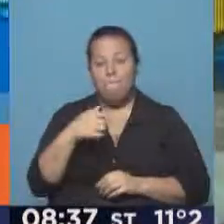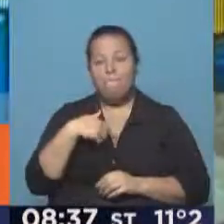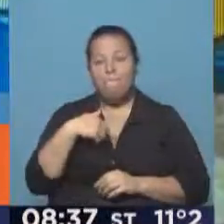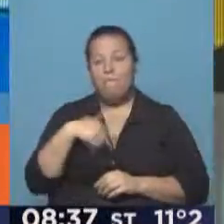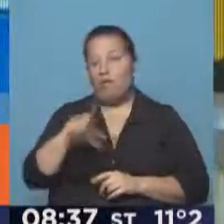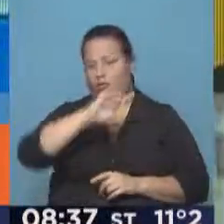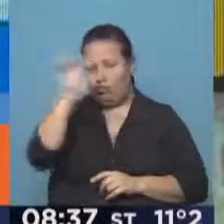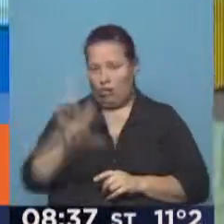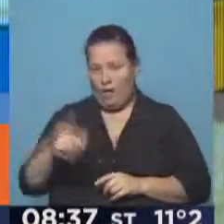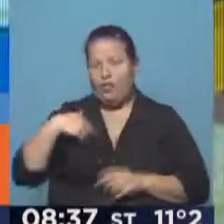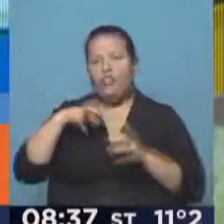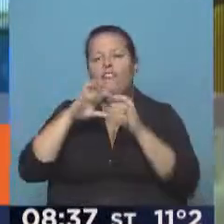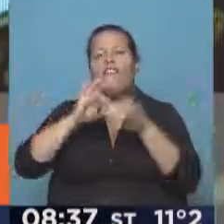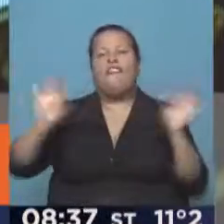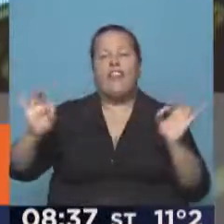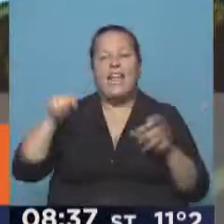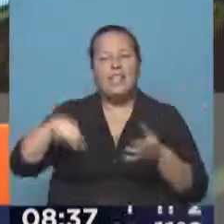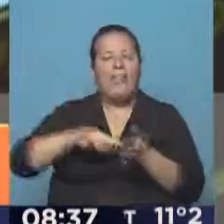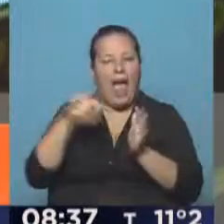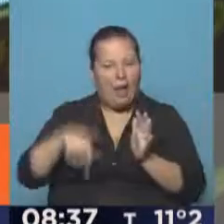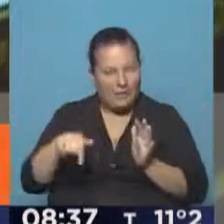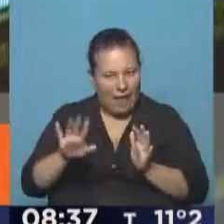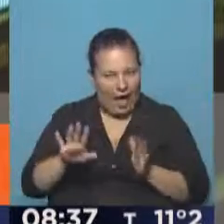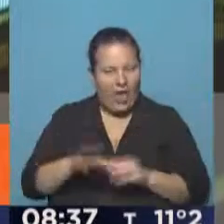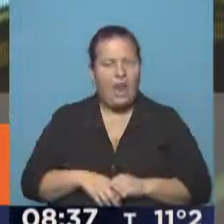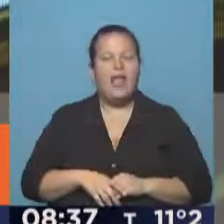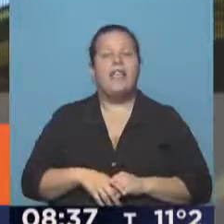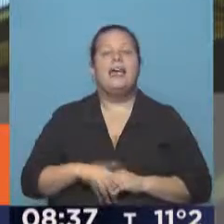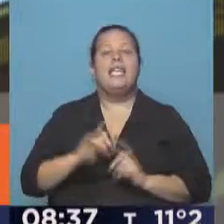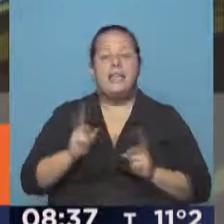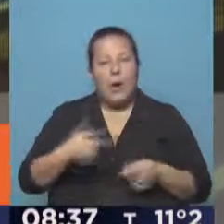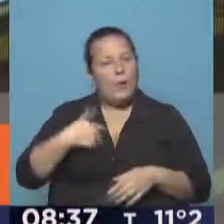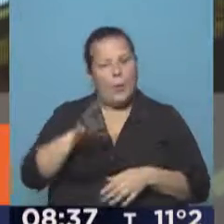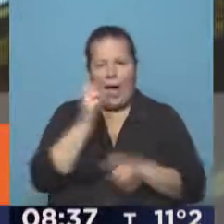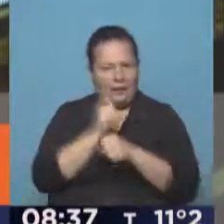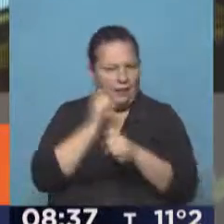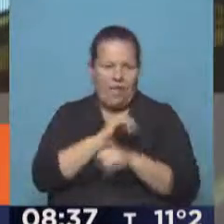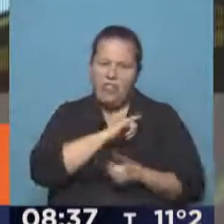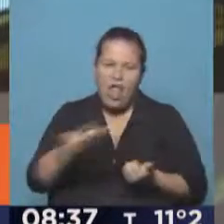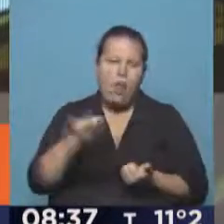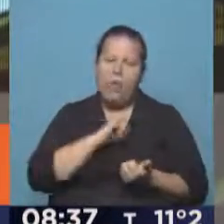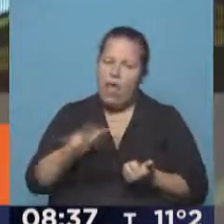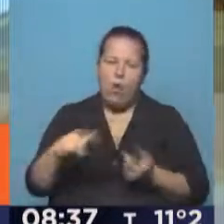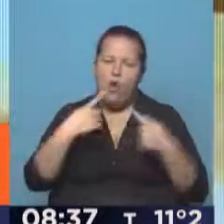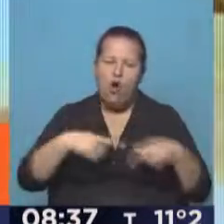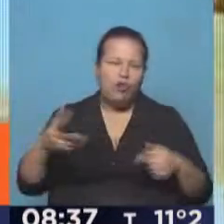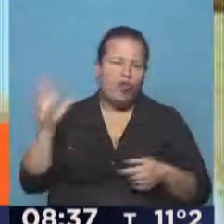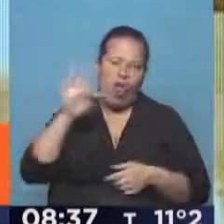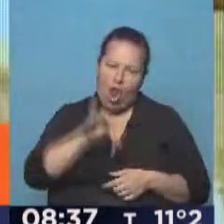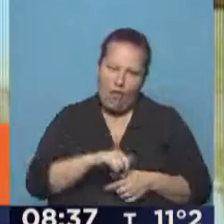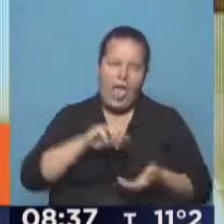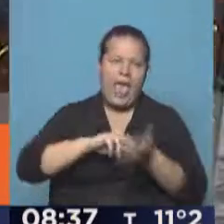estamos en todo el país. Nosotros somos la Federación de la Ciudad de Buenos Aires y vamos a estar trabajando y denunciando todos los días